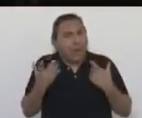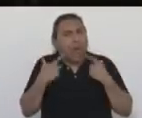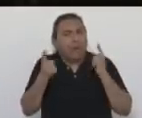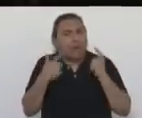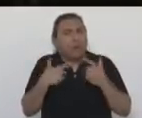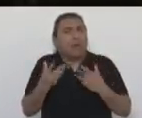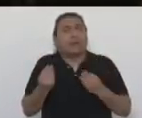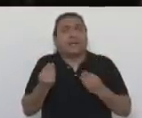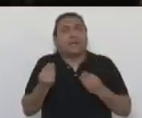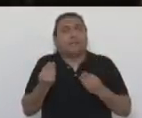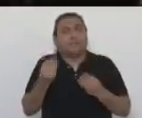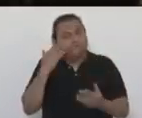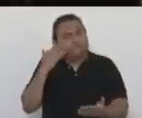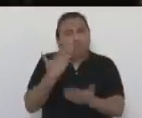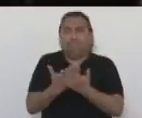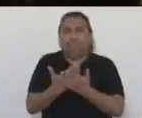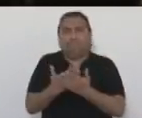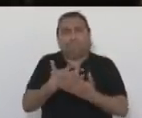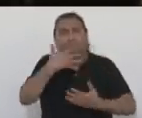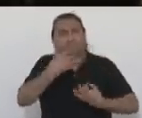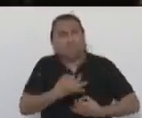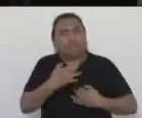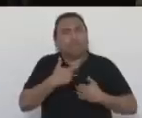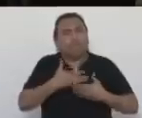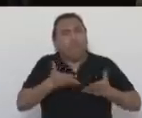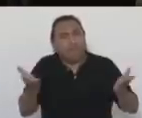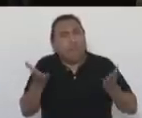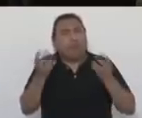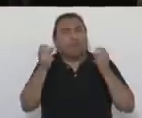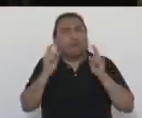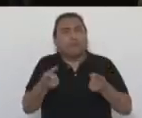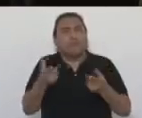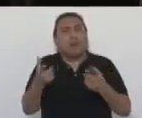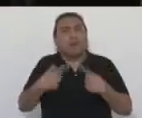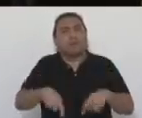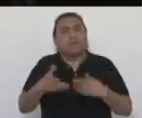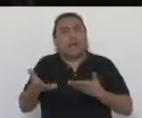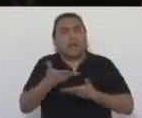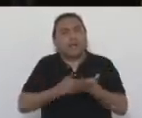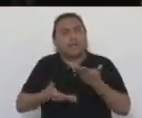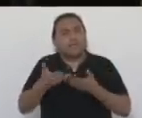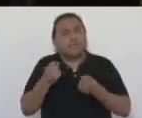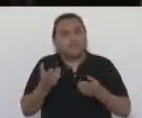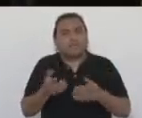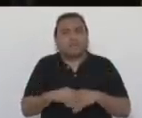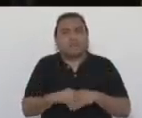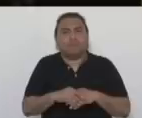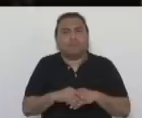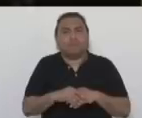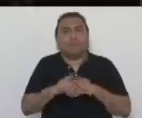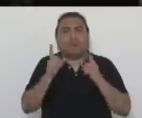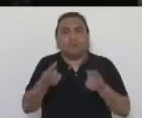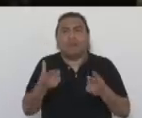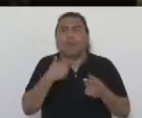de frente, con sinceridad y abiertos a lo que sea que te devuelva el espejo, exige audacia. Exige abrirse